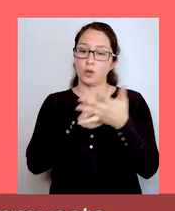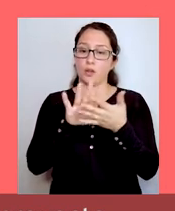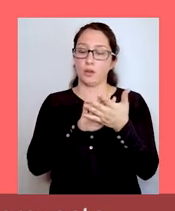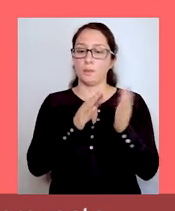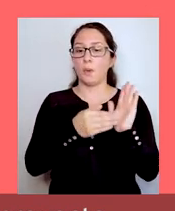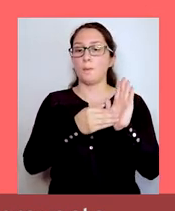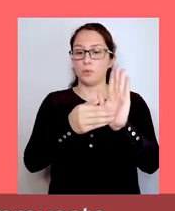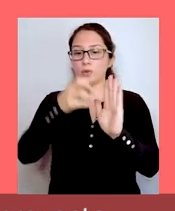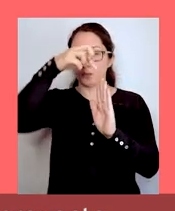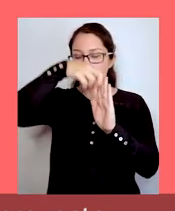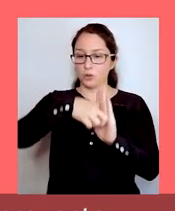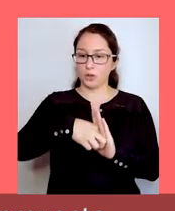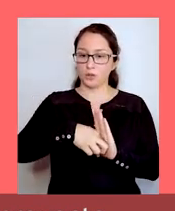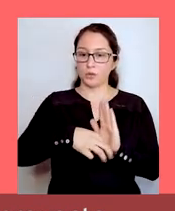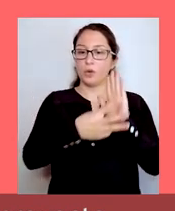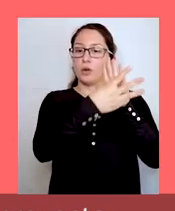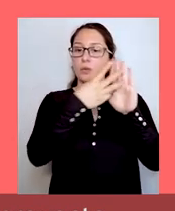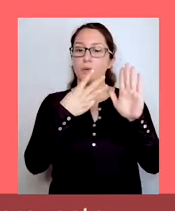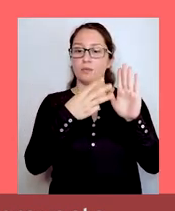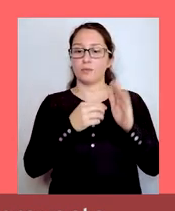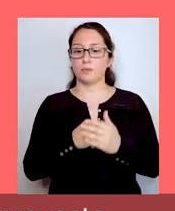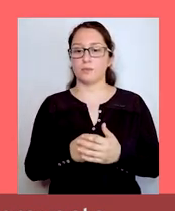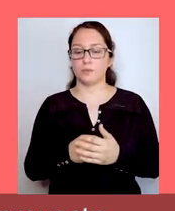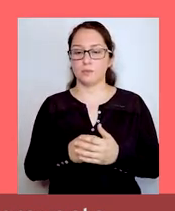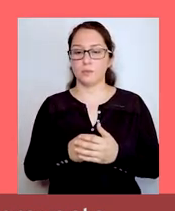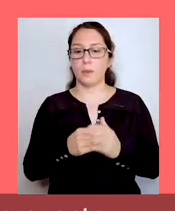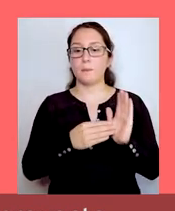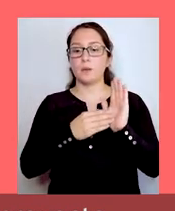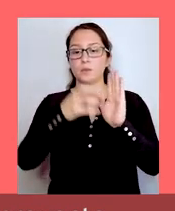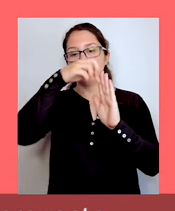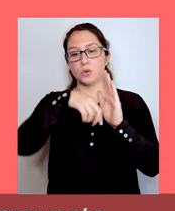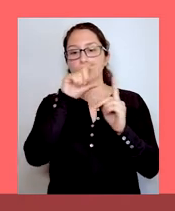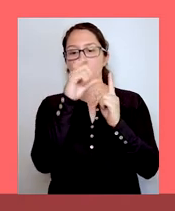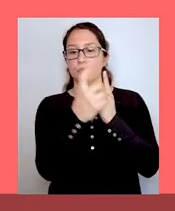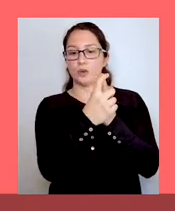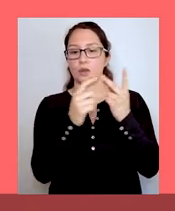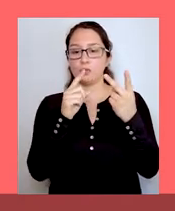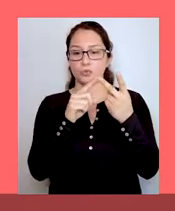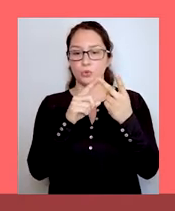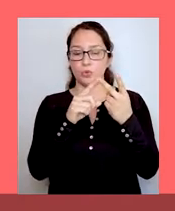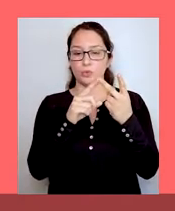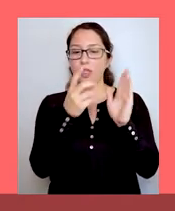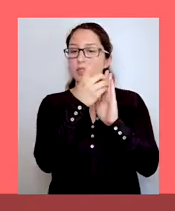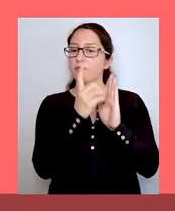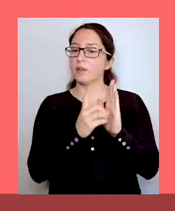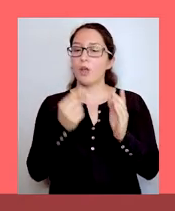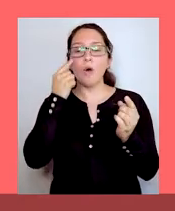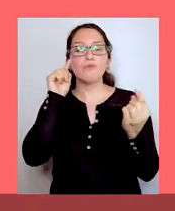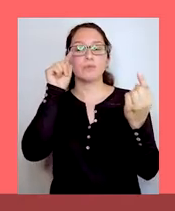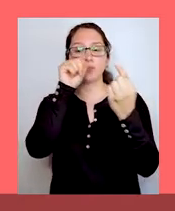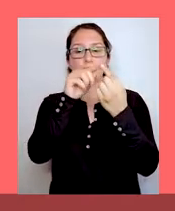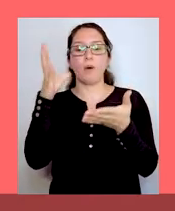1. Crear una plataforma digital, como una página web, para mostrar tu proyecto. 2. Definir los objetivos que